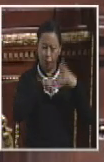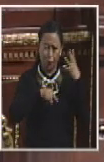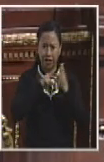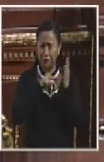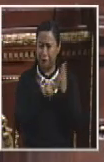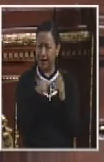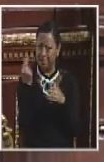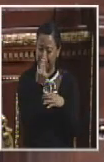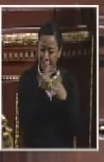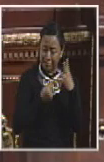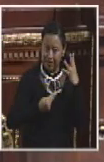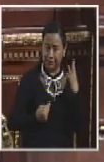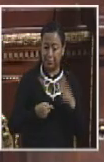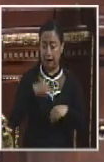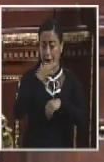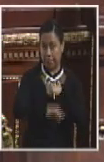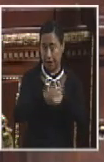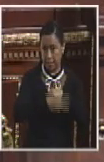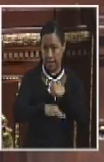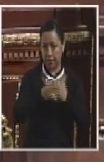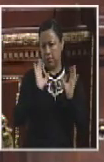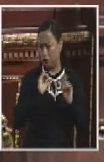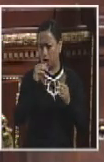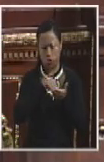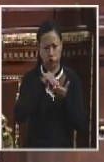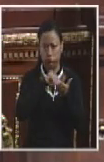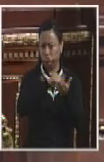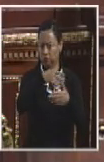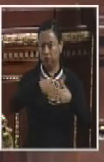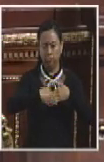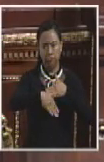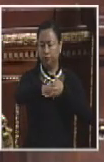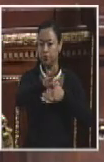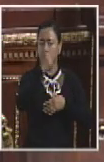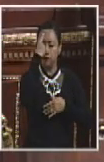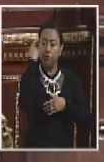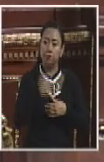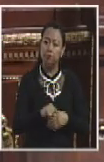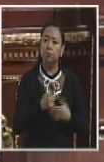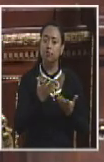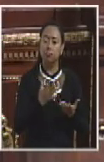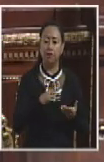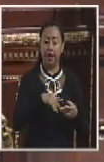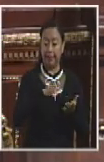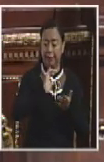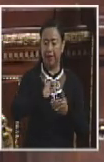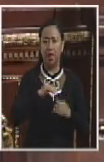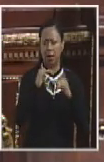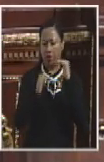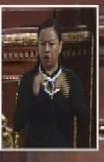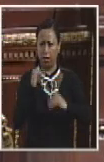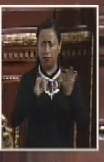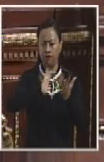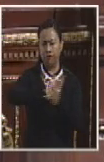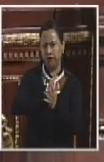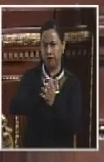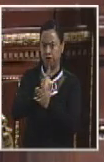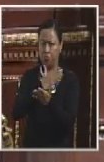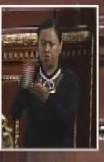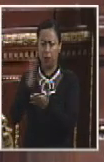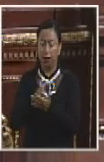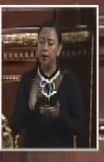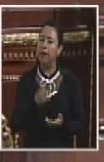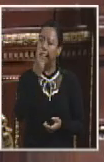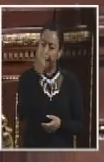medidas necesarias, temporales y permanentes para erradicar la discriminación de desigualdad de género y toda forma